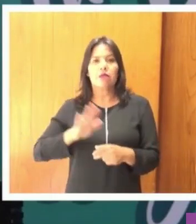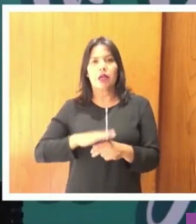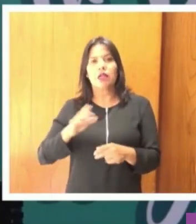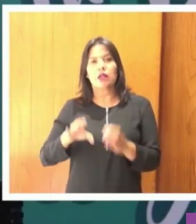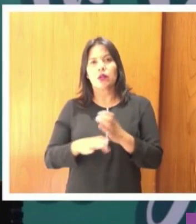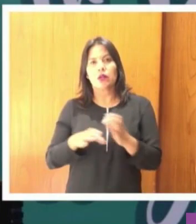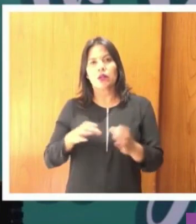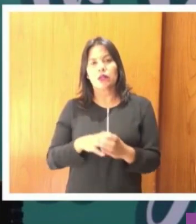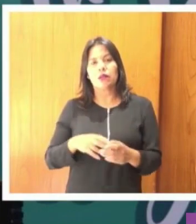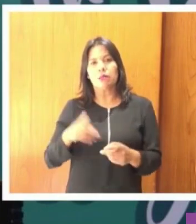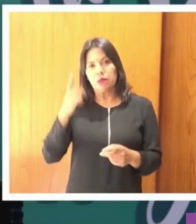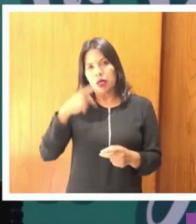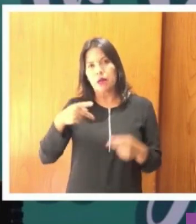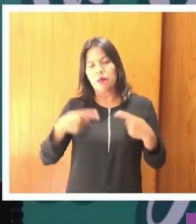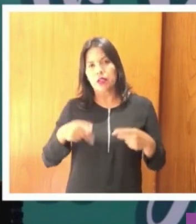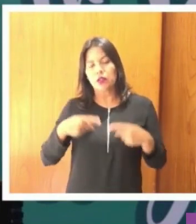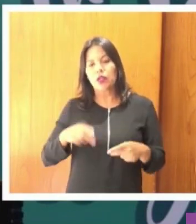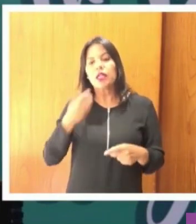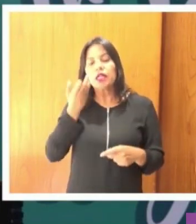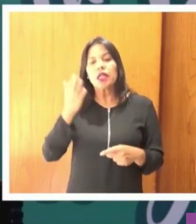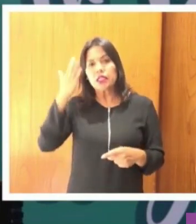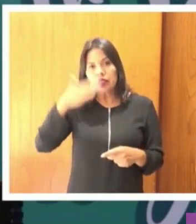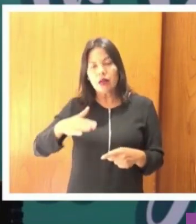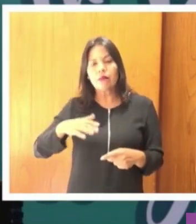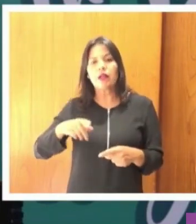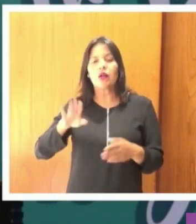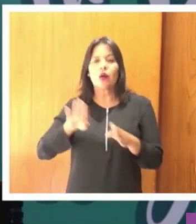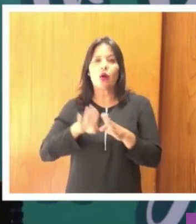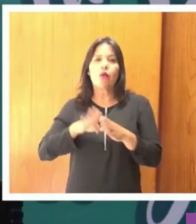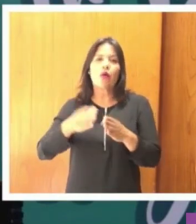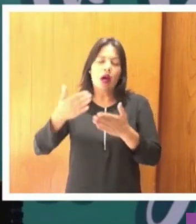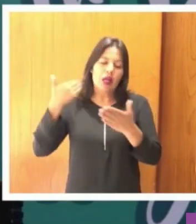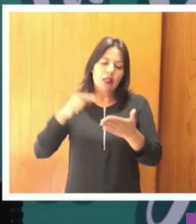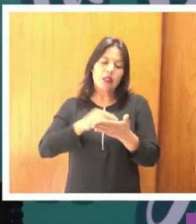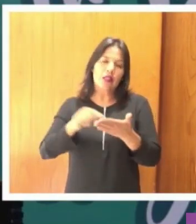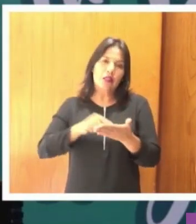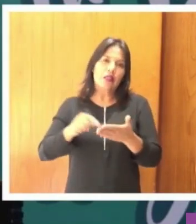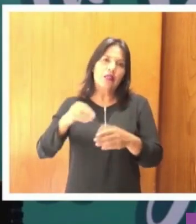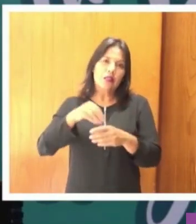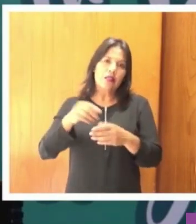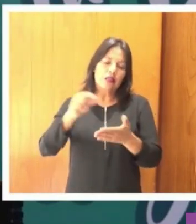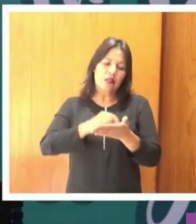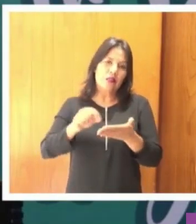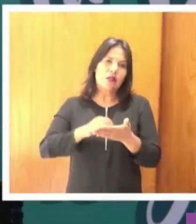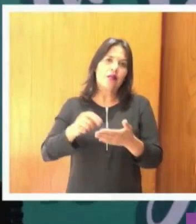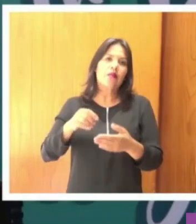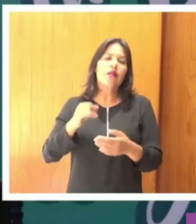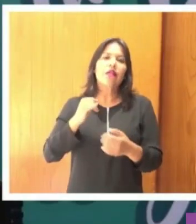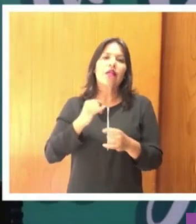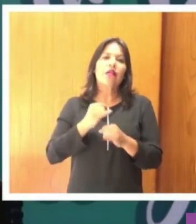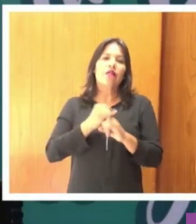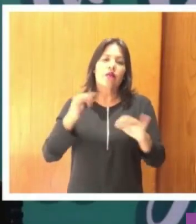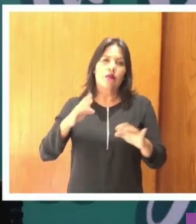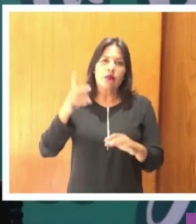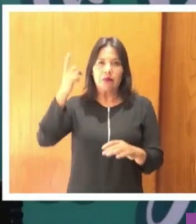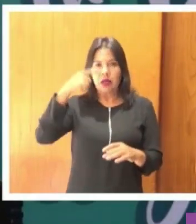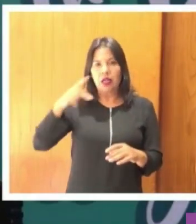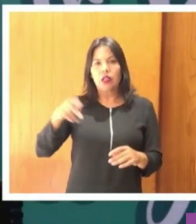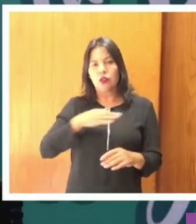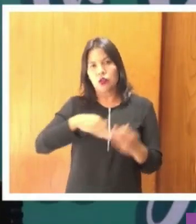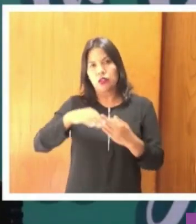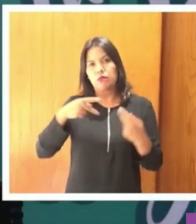los ciudadanos para acceder a datos, registros y todo tipo de documentación que tenga el carácter de información pública que es